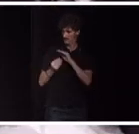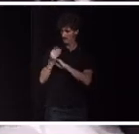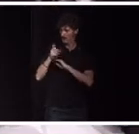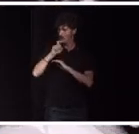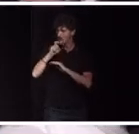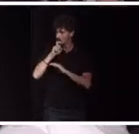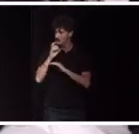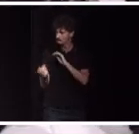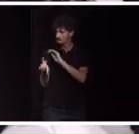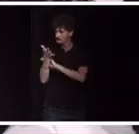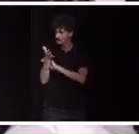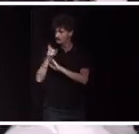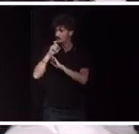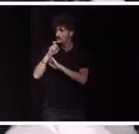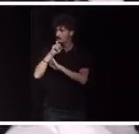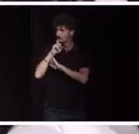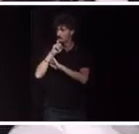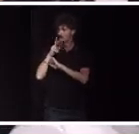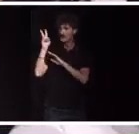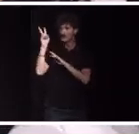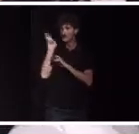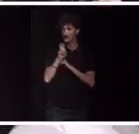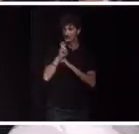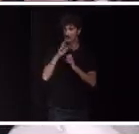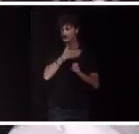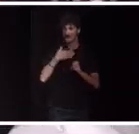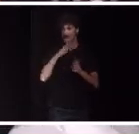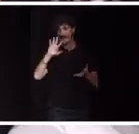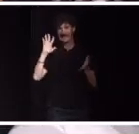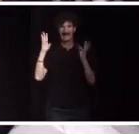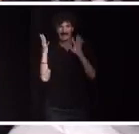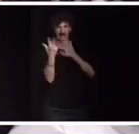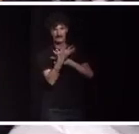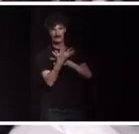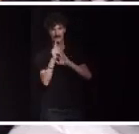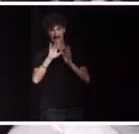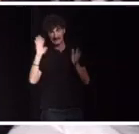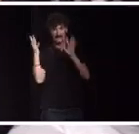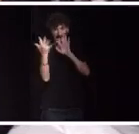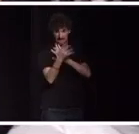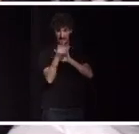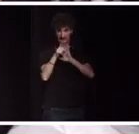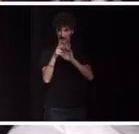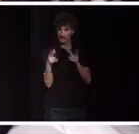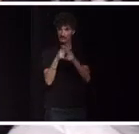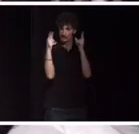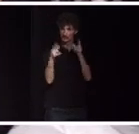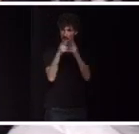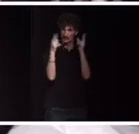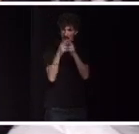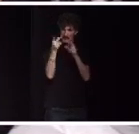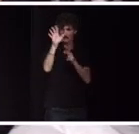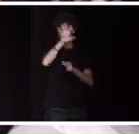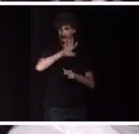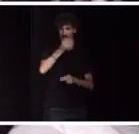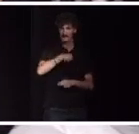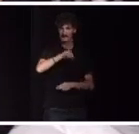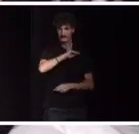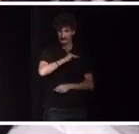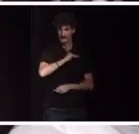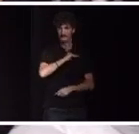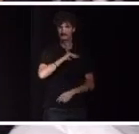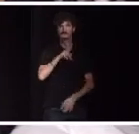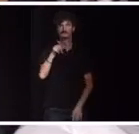identidad, que ha venido para cambiarlo todo, para transformar la sociedad española tal y